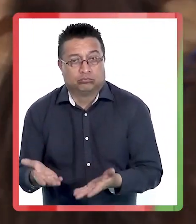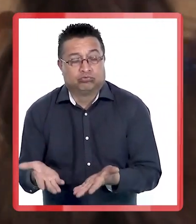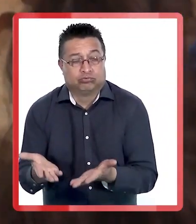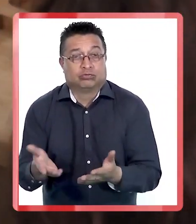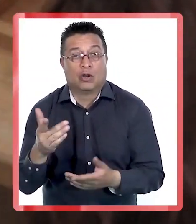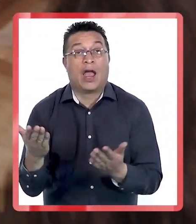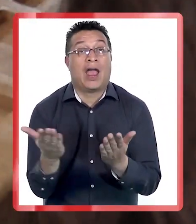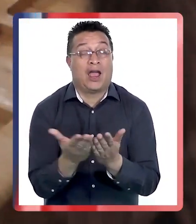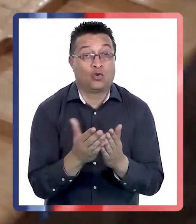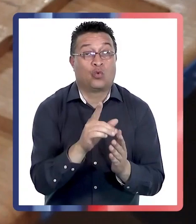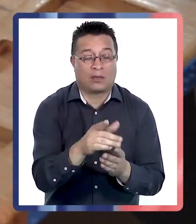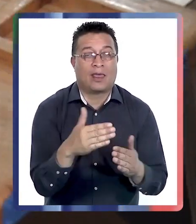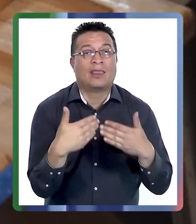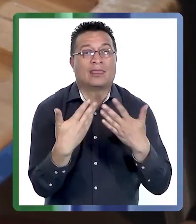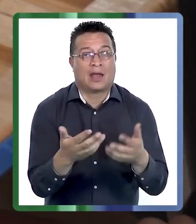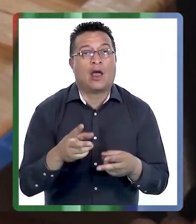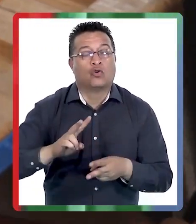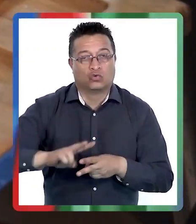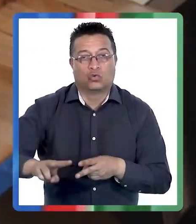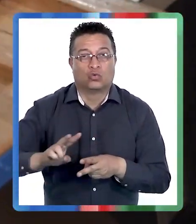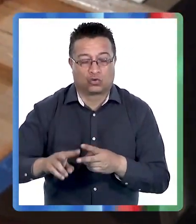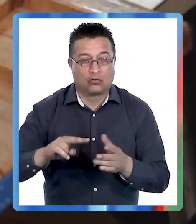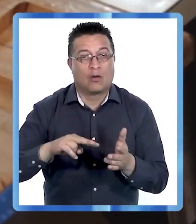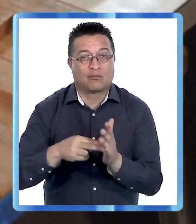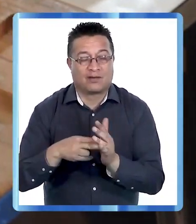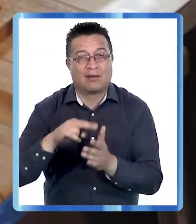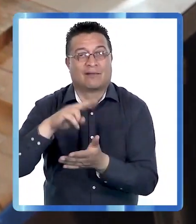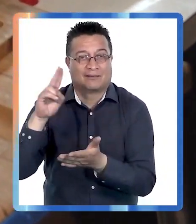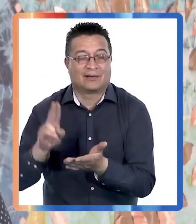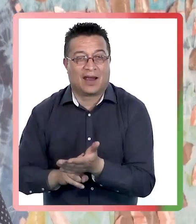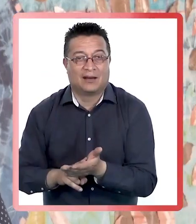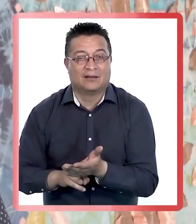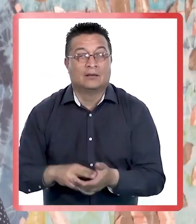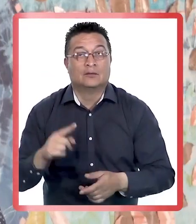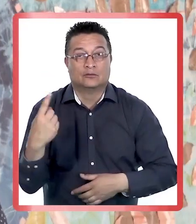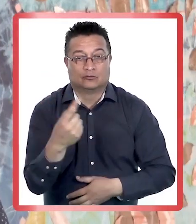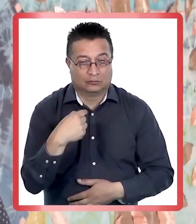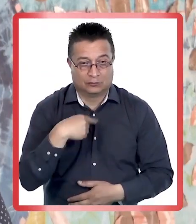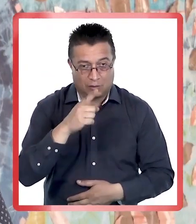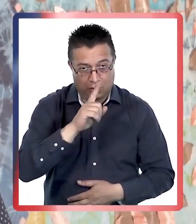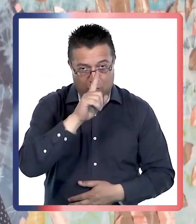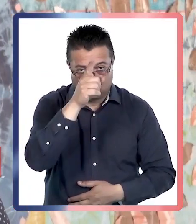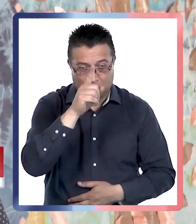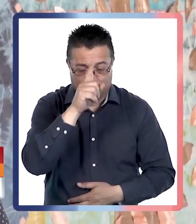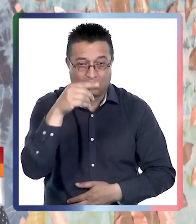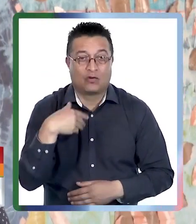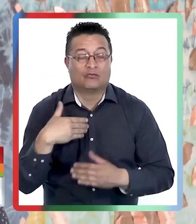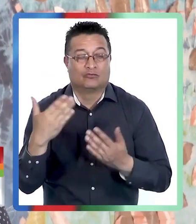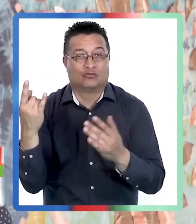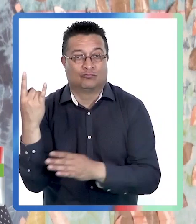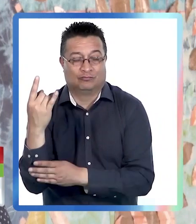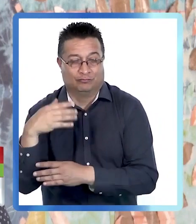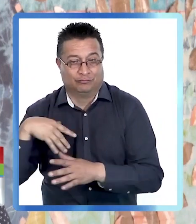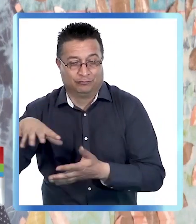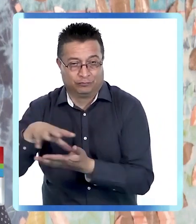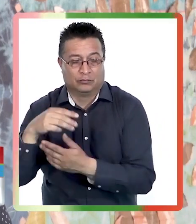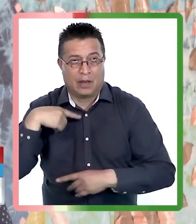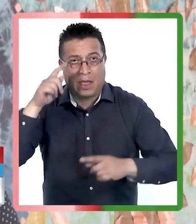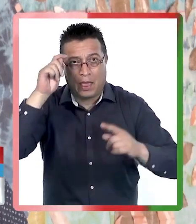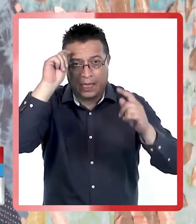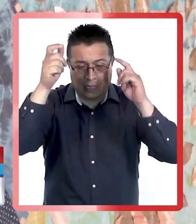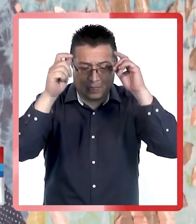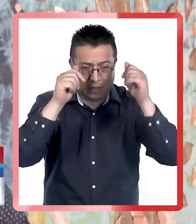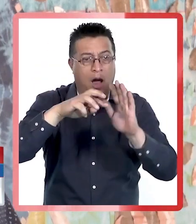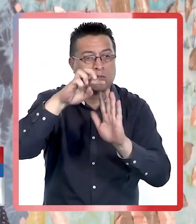incitó a un grupo de sus alumnos a dar una solución a esta problemática real estamos acostumbrados en la academia que muchas